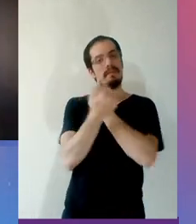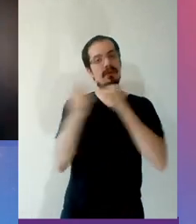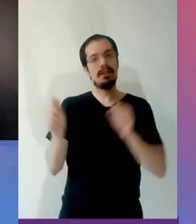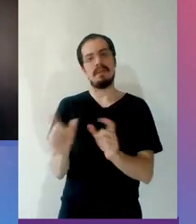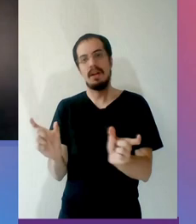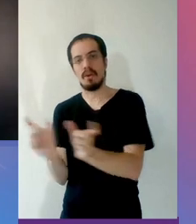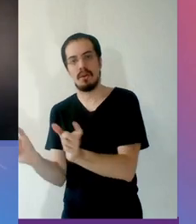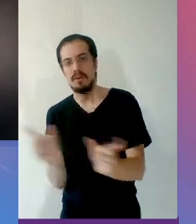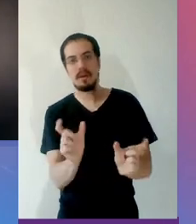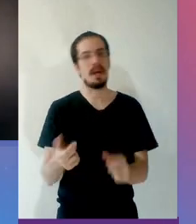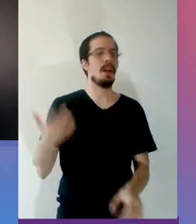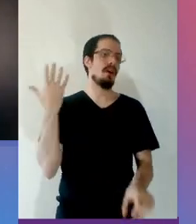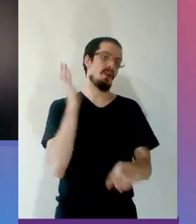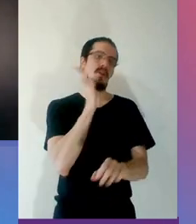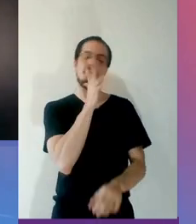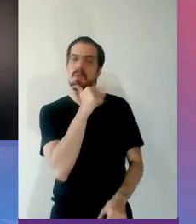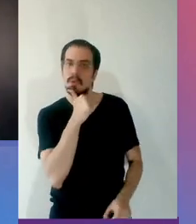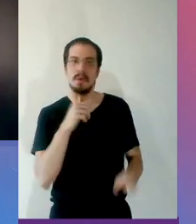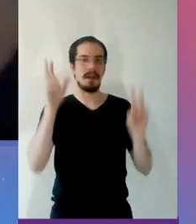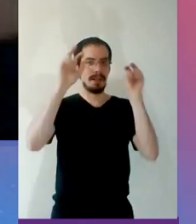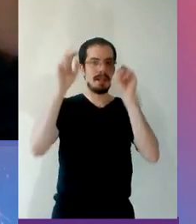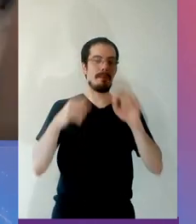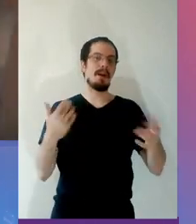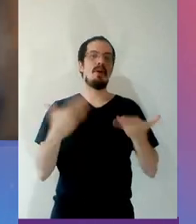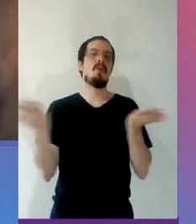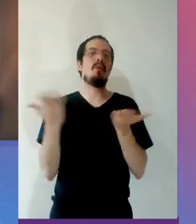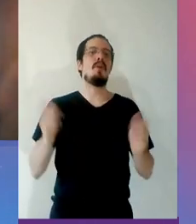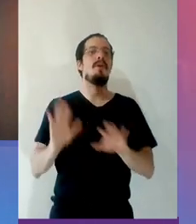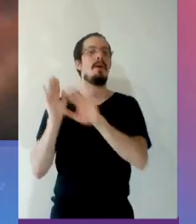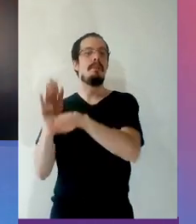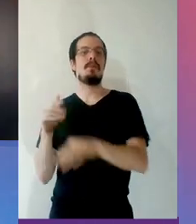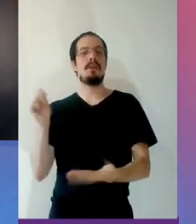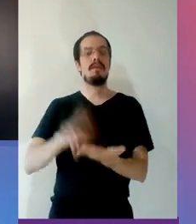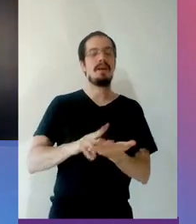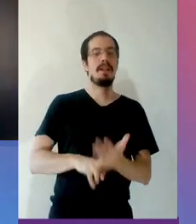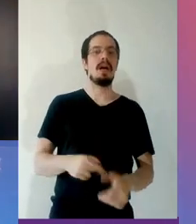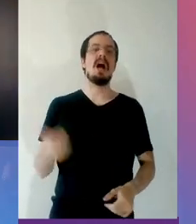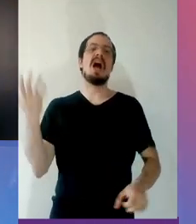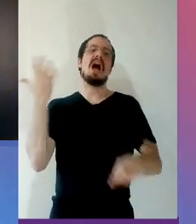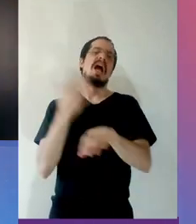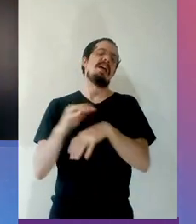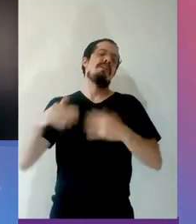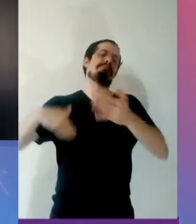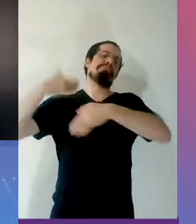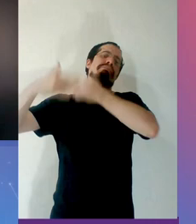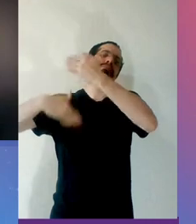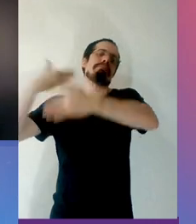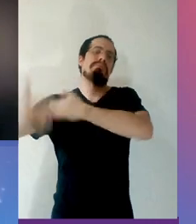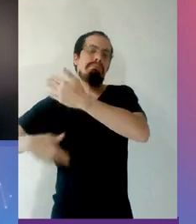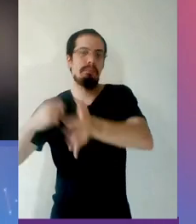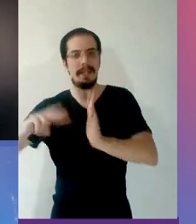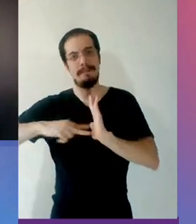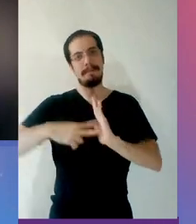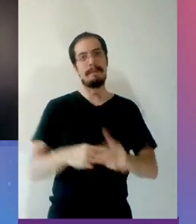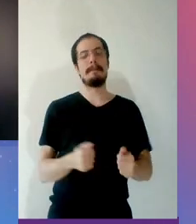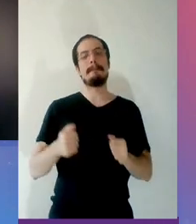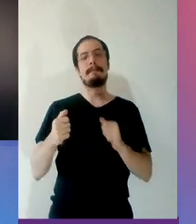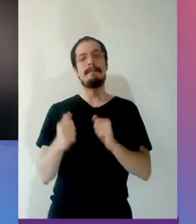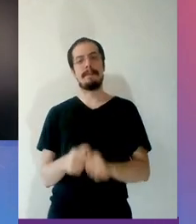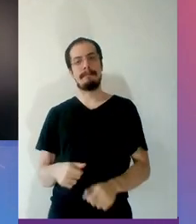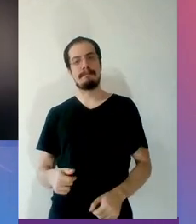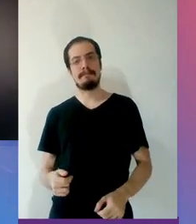policlínicos. Entonces, en el fondo, es como una enorme bola de nieve. Entonces, el punto es también que tenemos